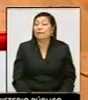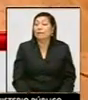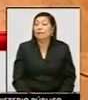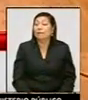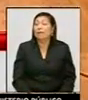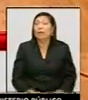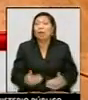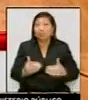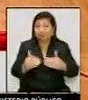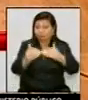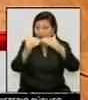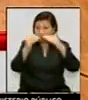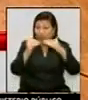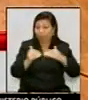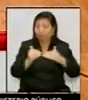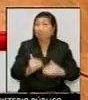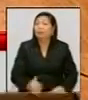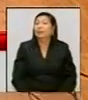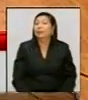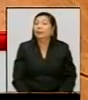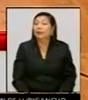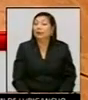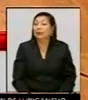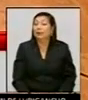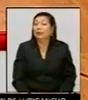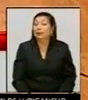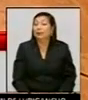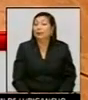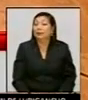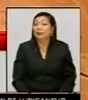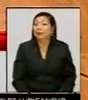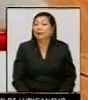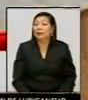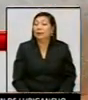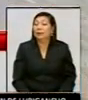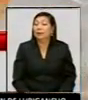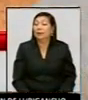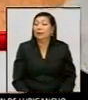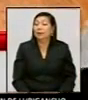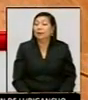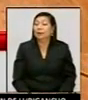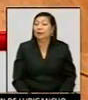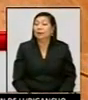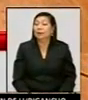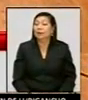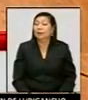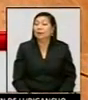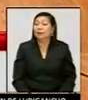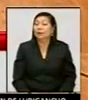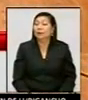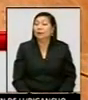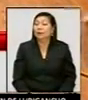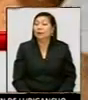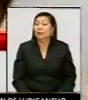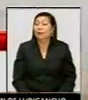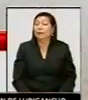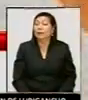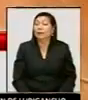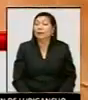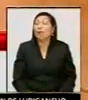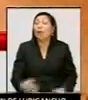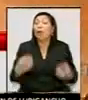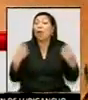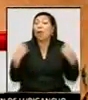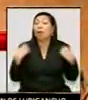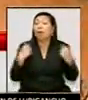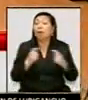vamos a pasar, señores congresistas, A sección de despacho,